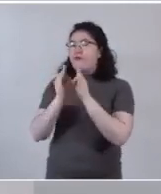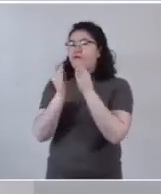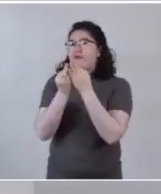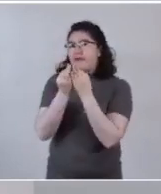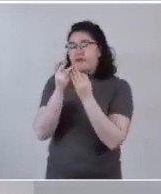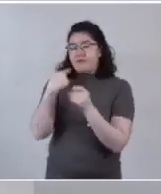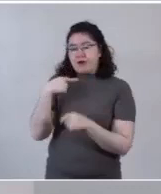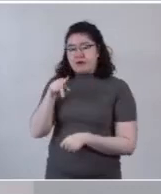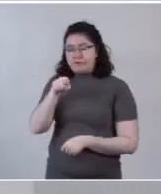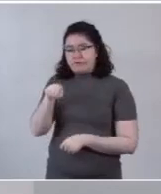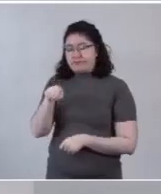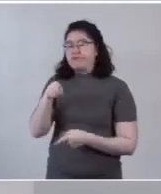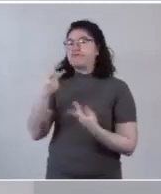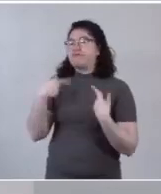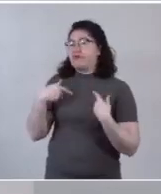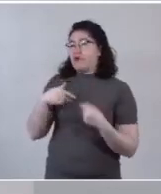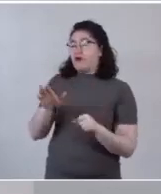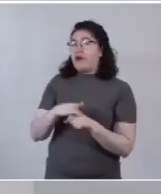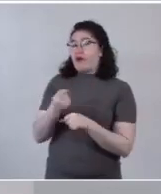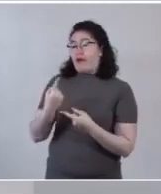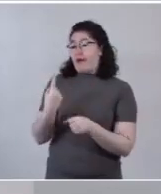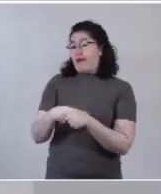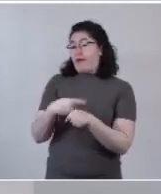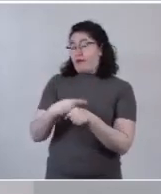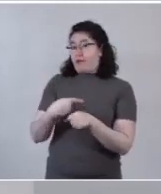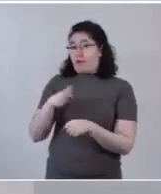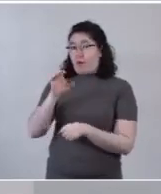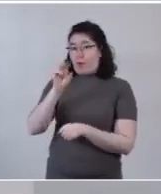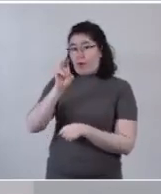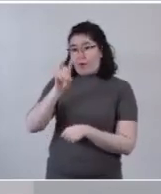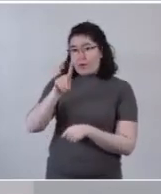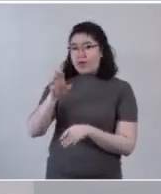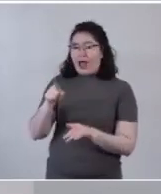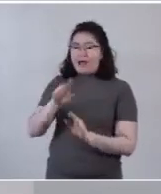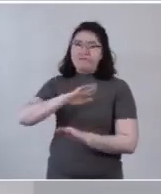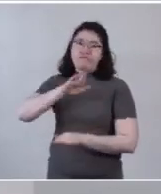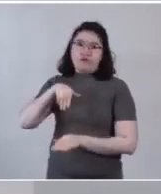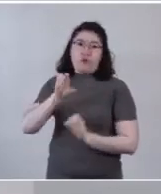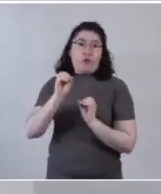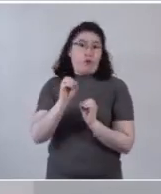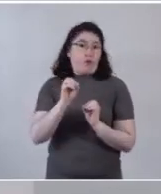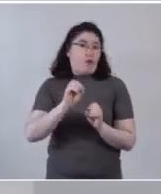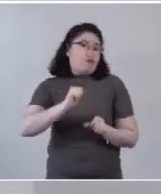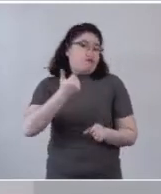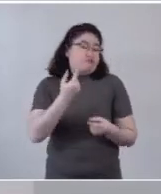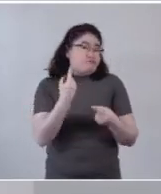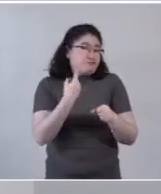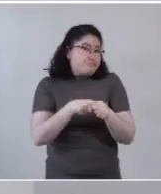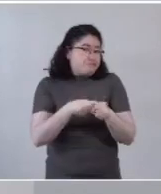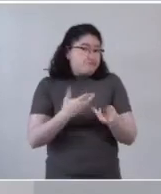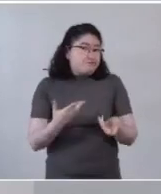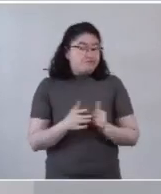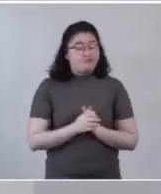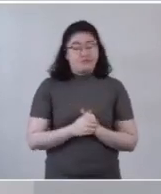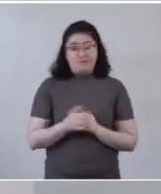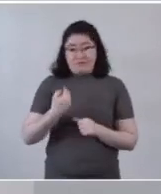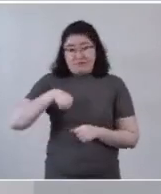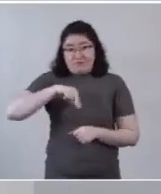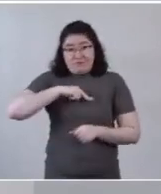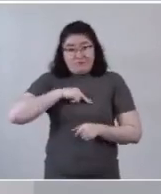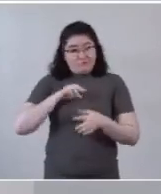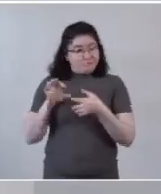poder establecer si una persona falleció por COVID o no. Y estamos ahí en total coordinación. Hay transparencia y